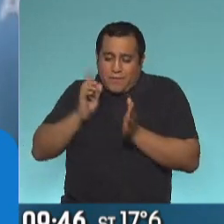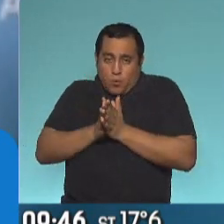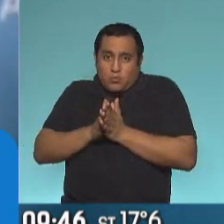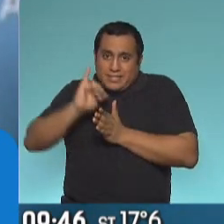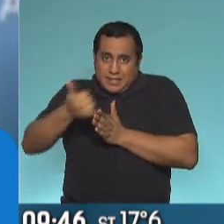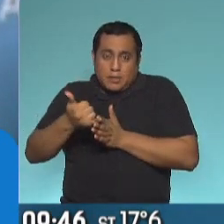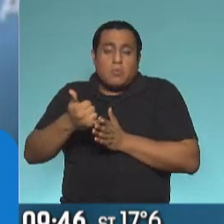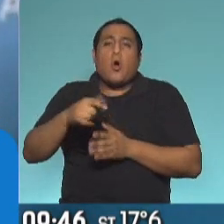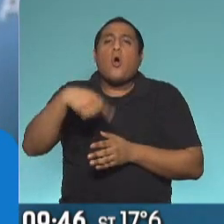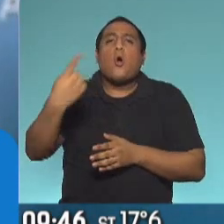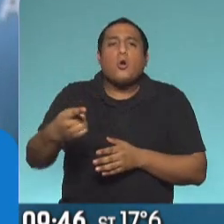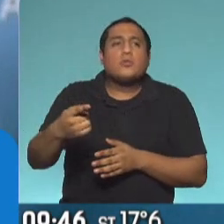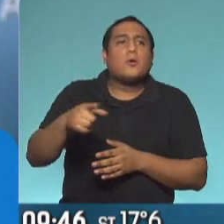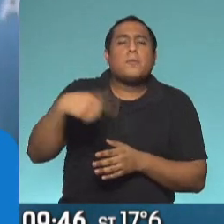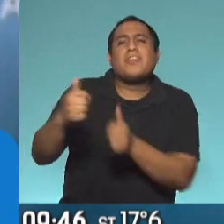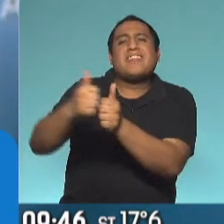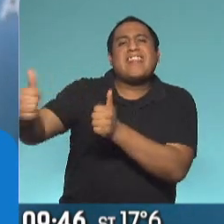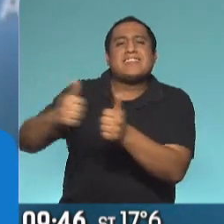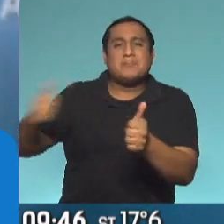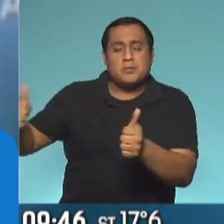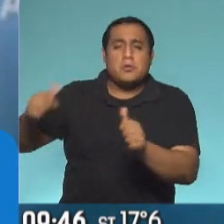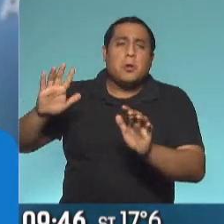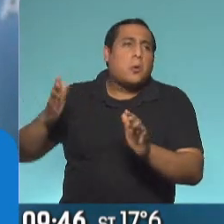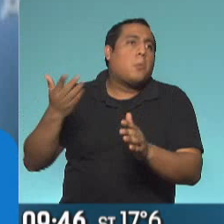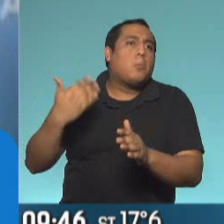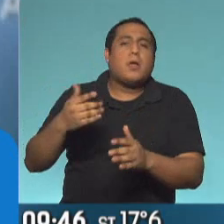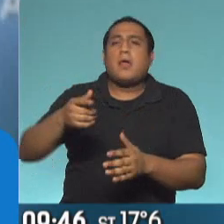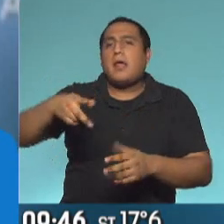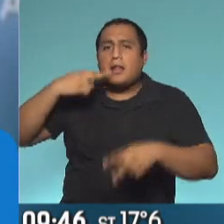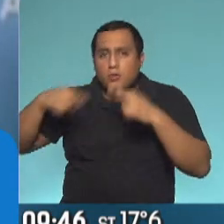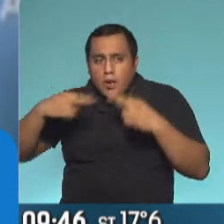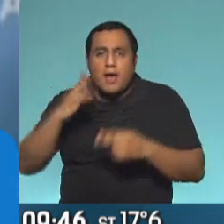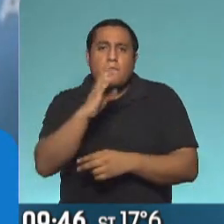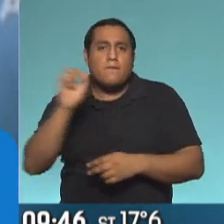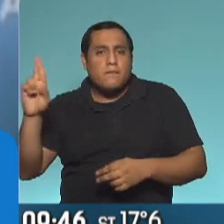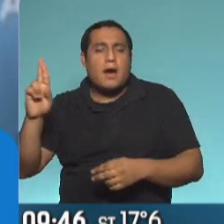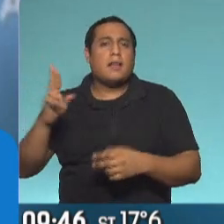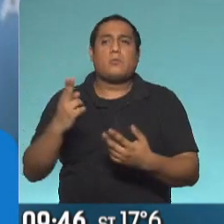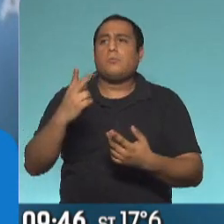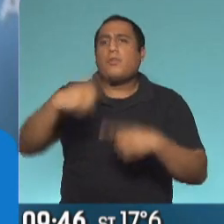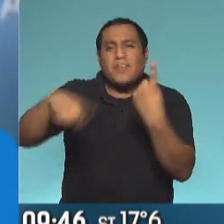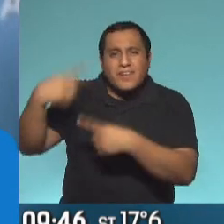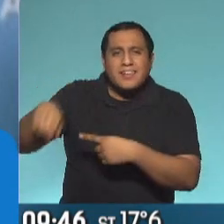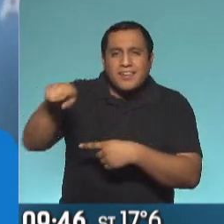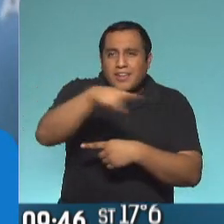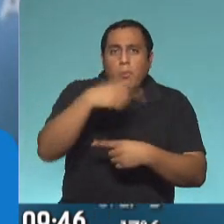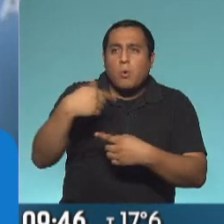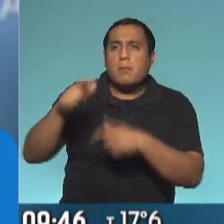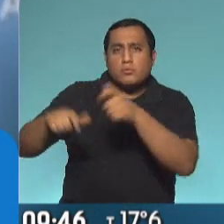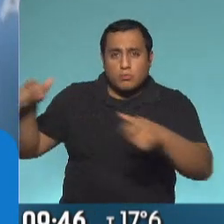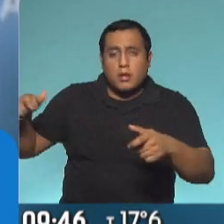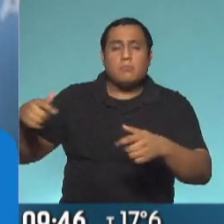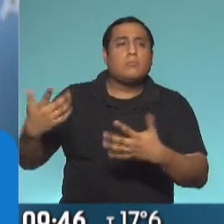donde hay después donde están autorizadas actividades en restaurant en bar o en en diferentes aspectos recreativos